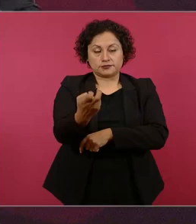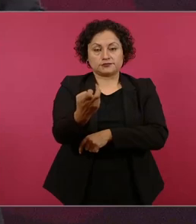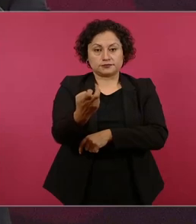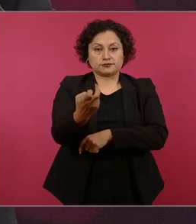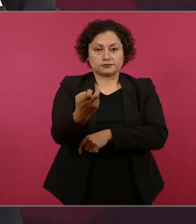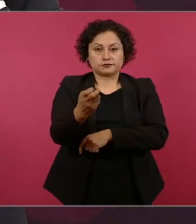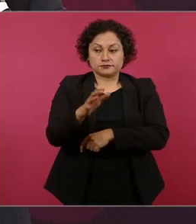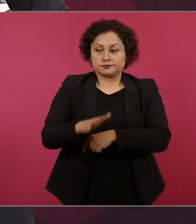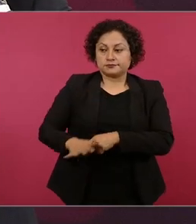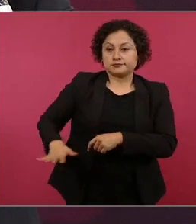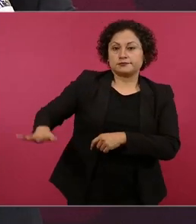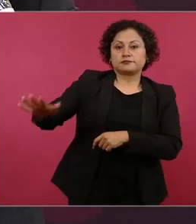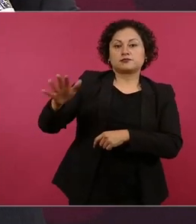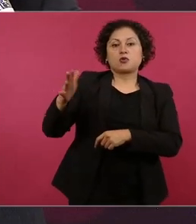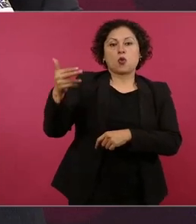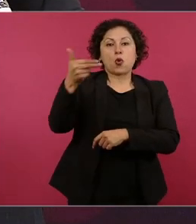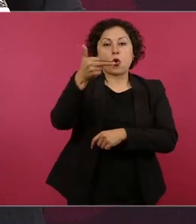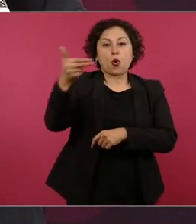la zona